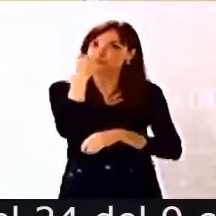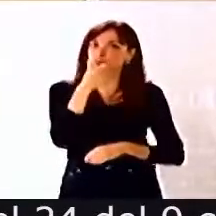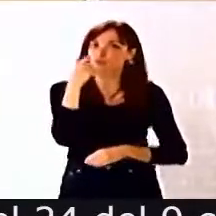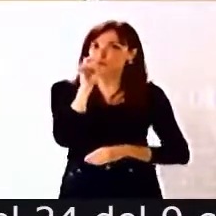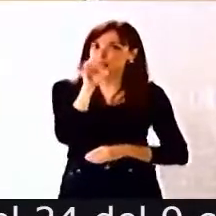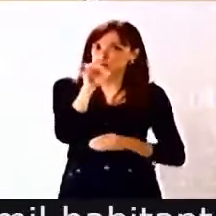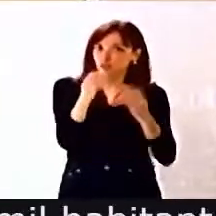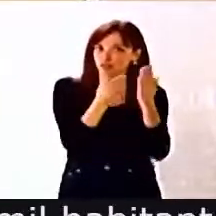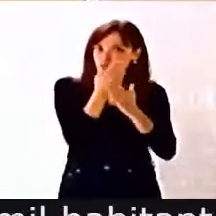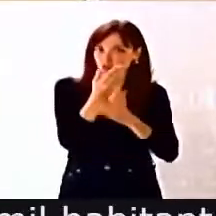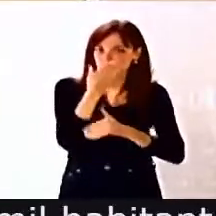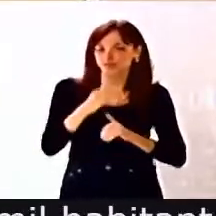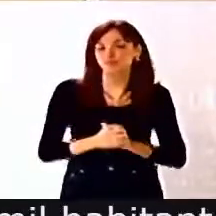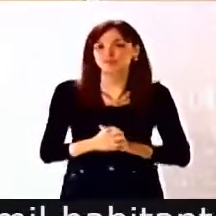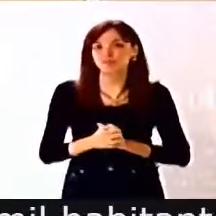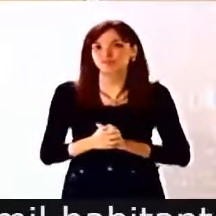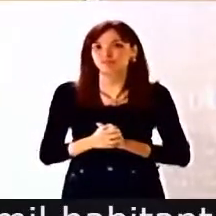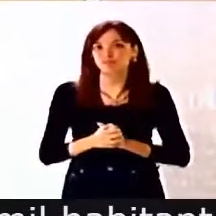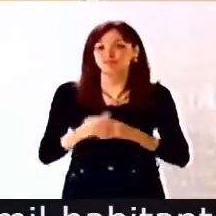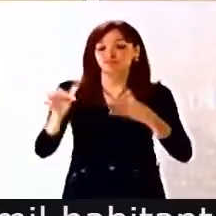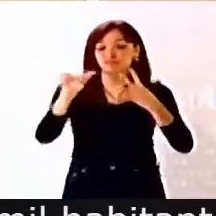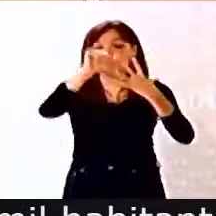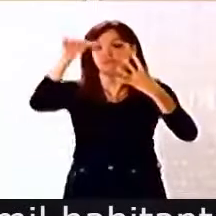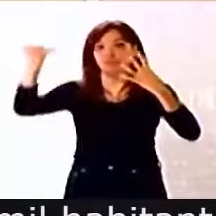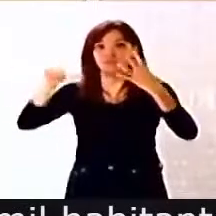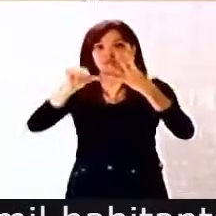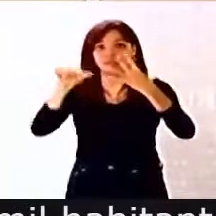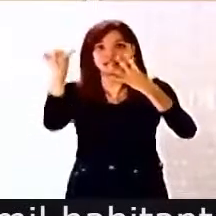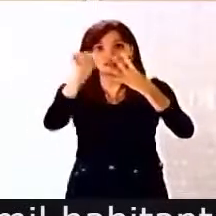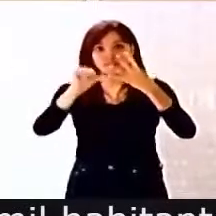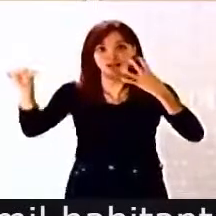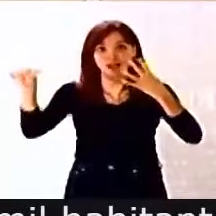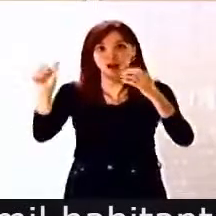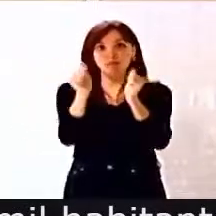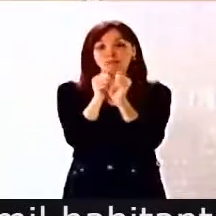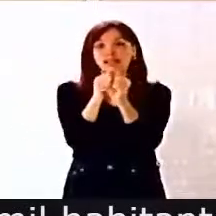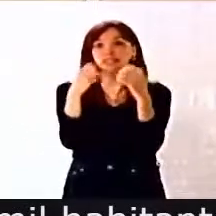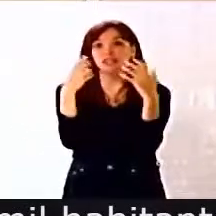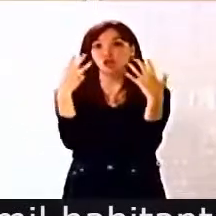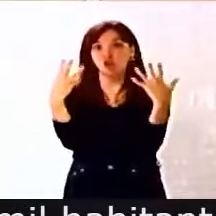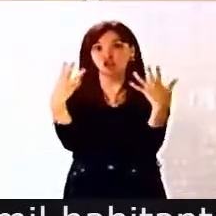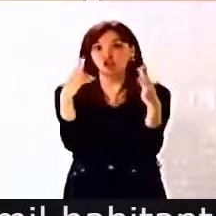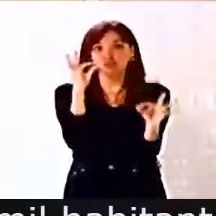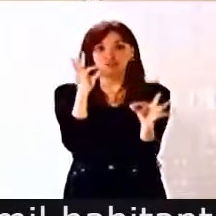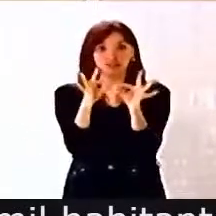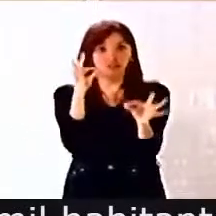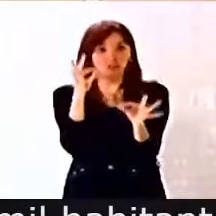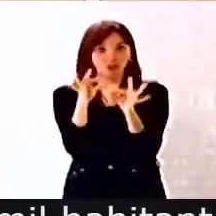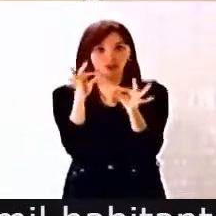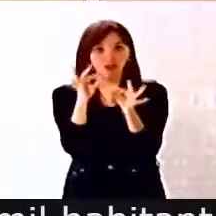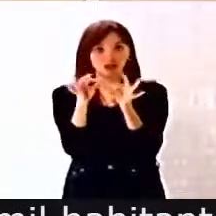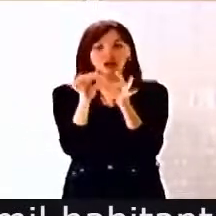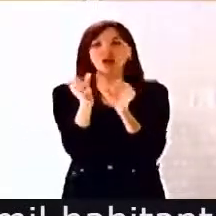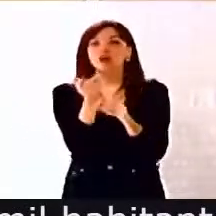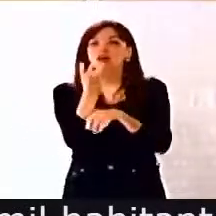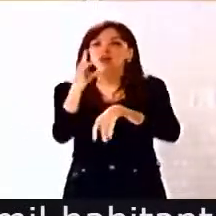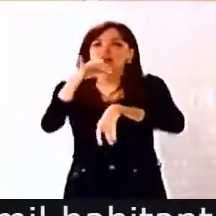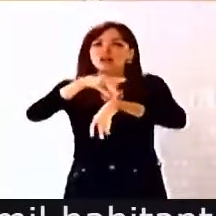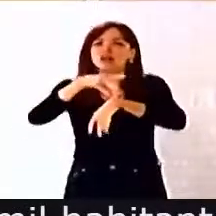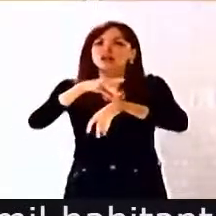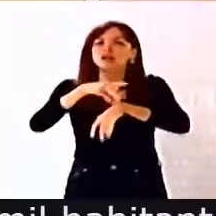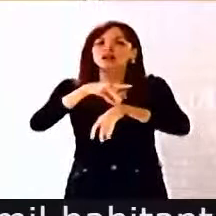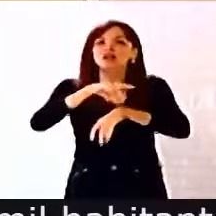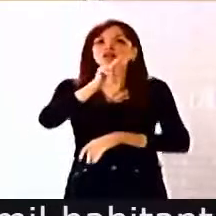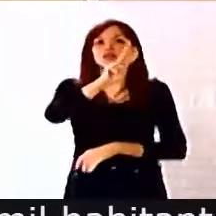A partir de esa semana, si nos vamos a la semana del 28 del 9, la incidencia acumulada se sitúa en